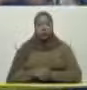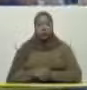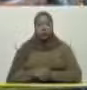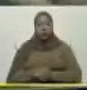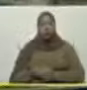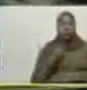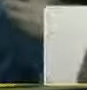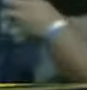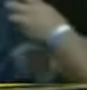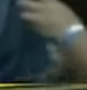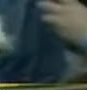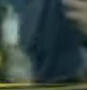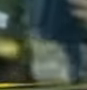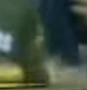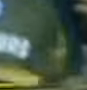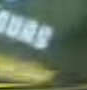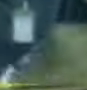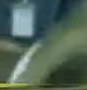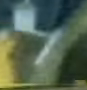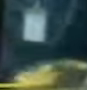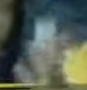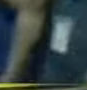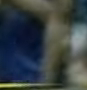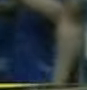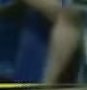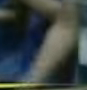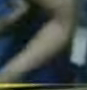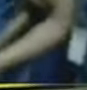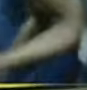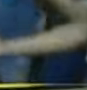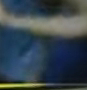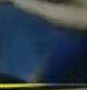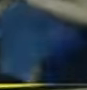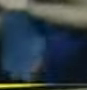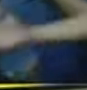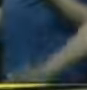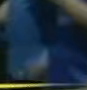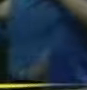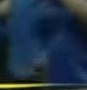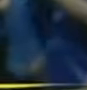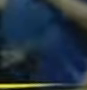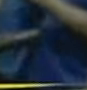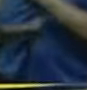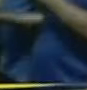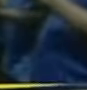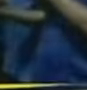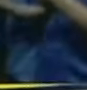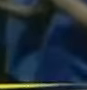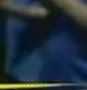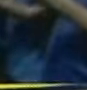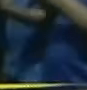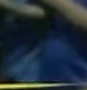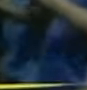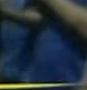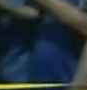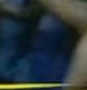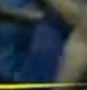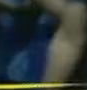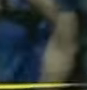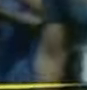valencia una vez más como el presidente Disfruta de este momento estrechando las manos con las